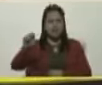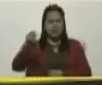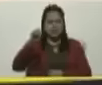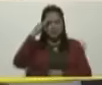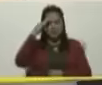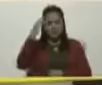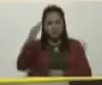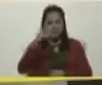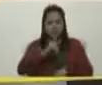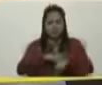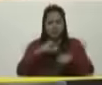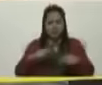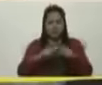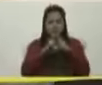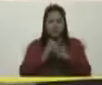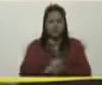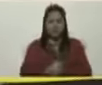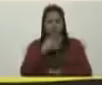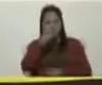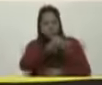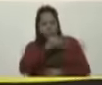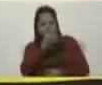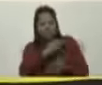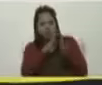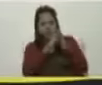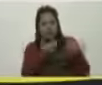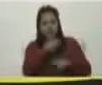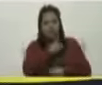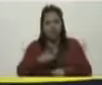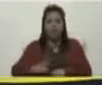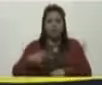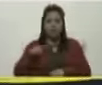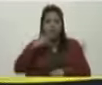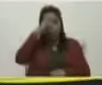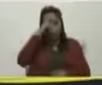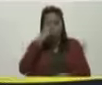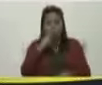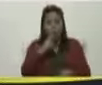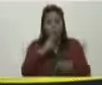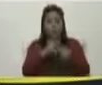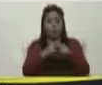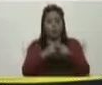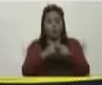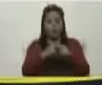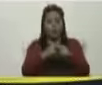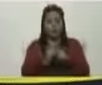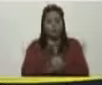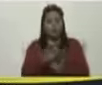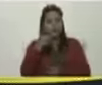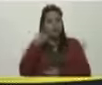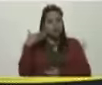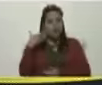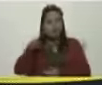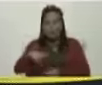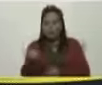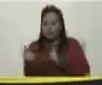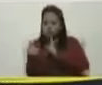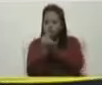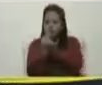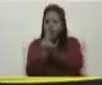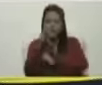Buenas tardes para todos, y presidente, orgulloso de tenerlo cerca, y a la primera dama.